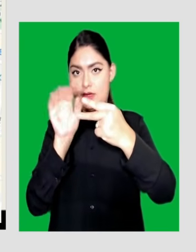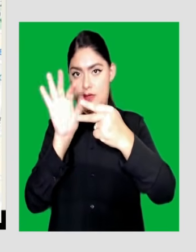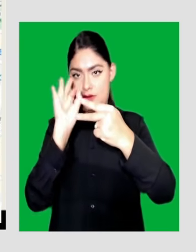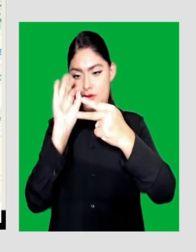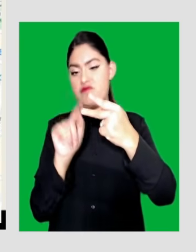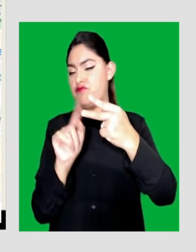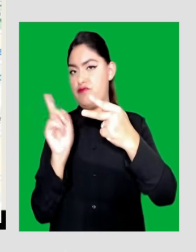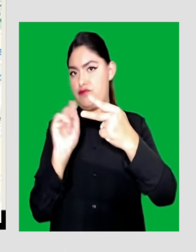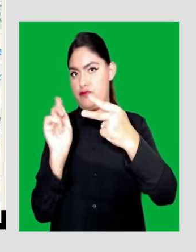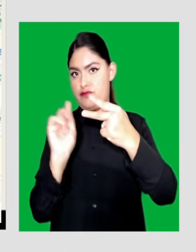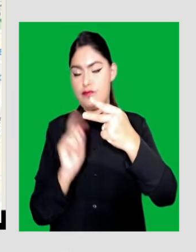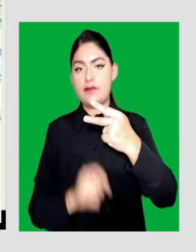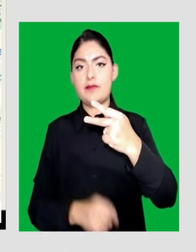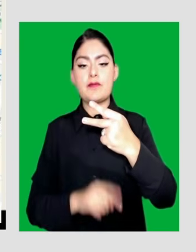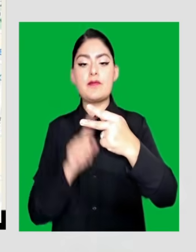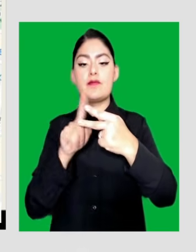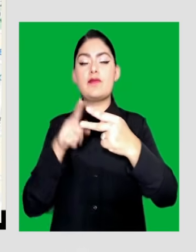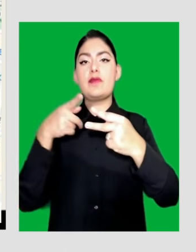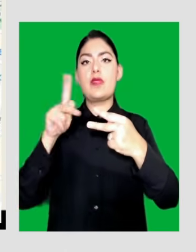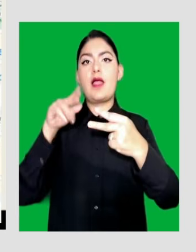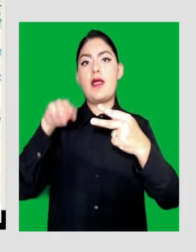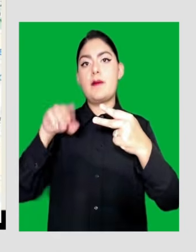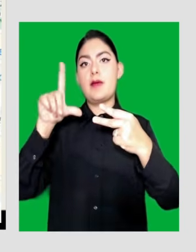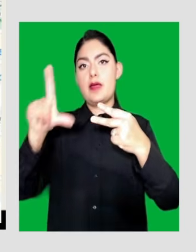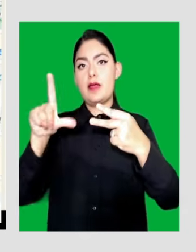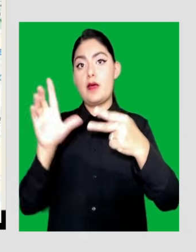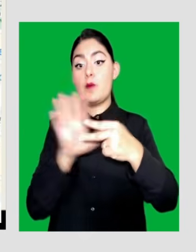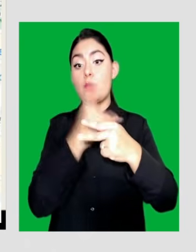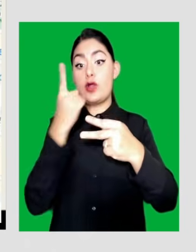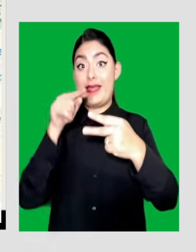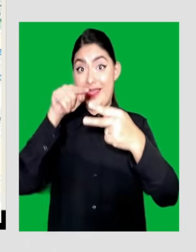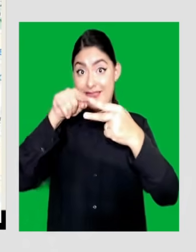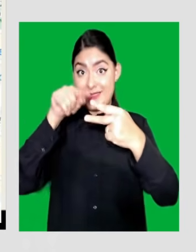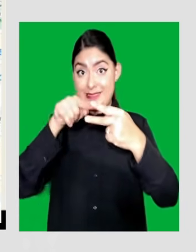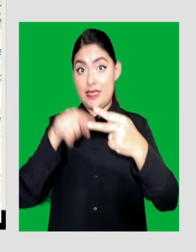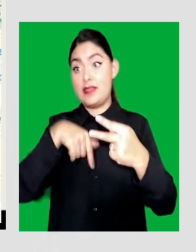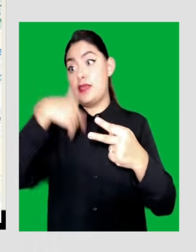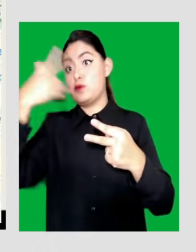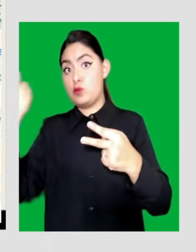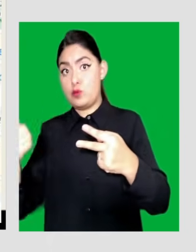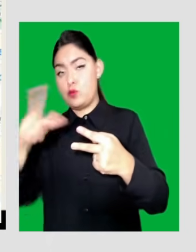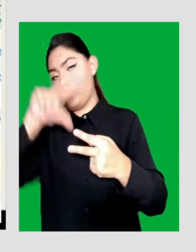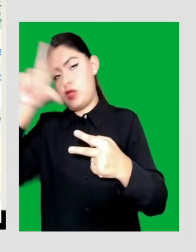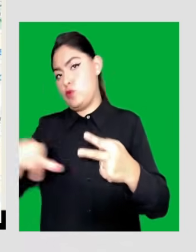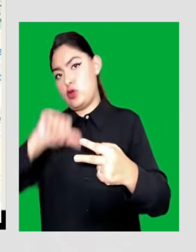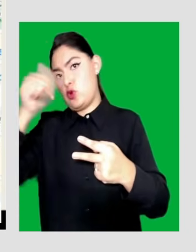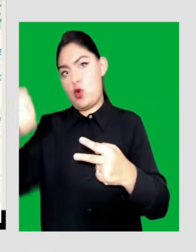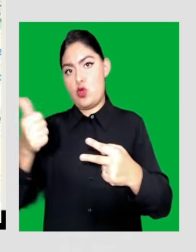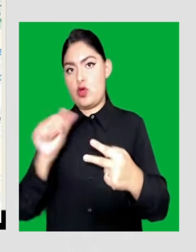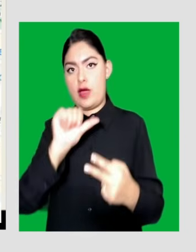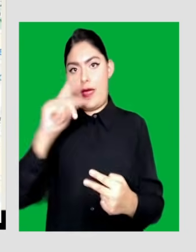En este caso nos vamos a ir a la sección donde dice exportar a KML o KMZ.